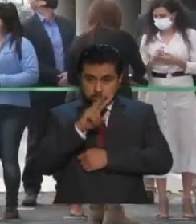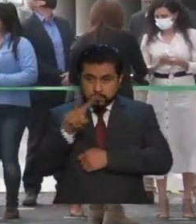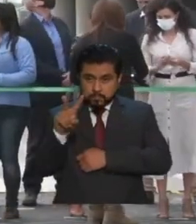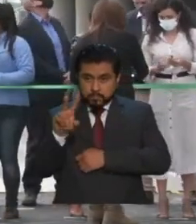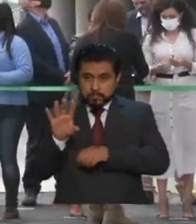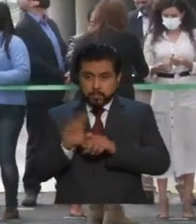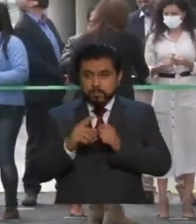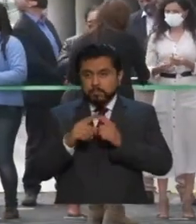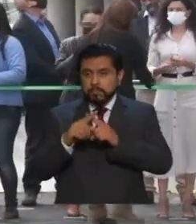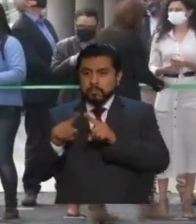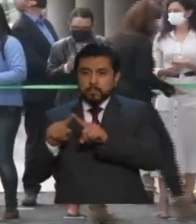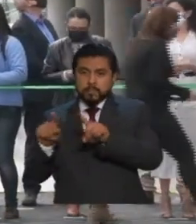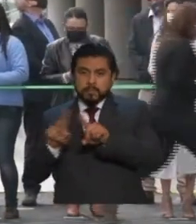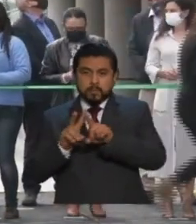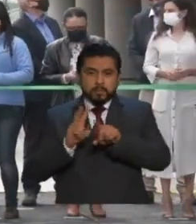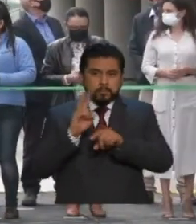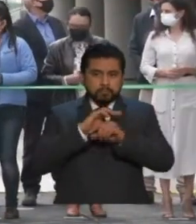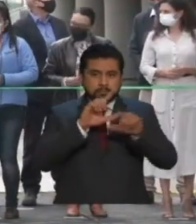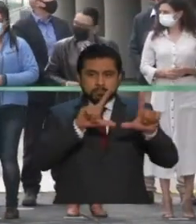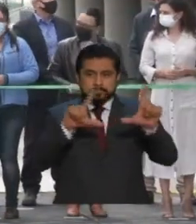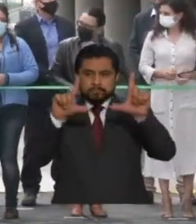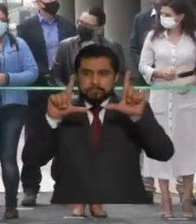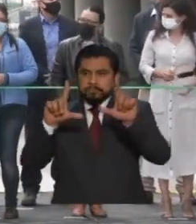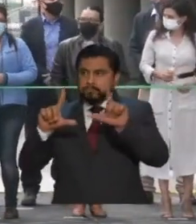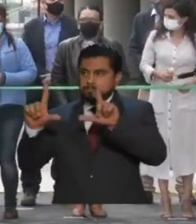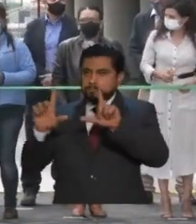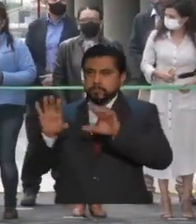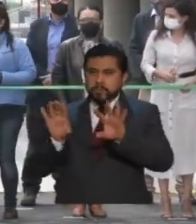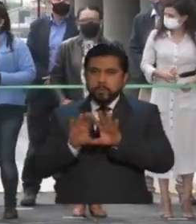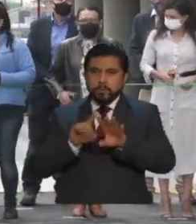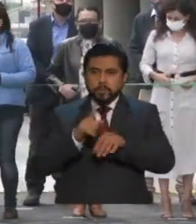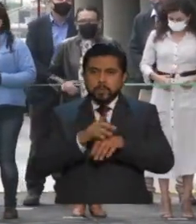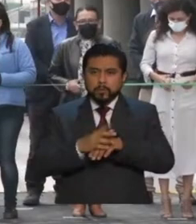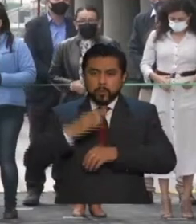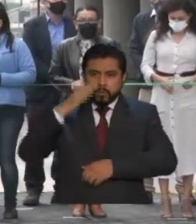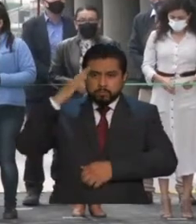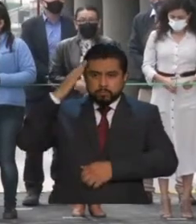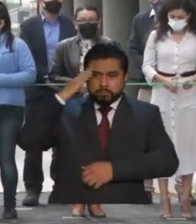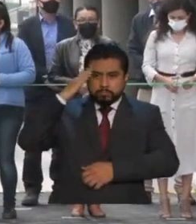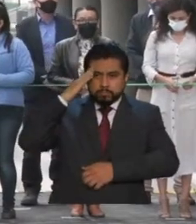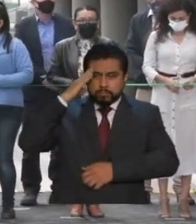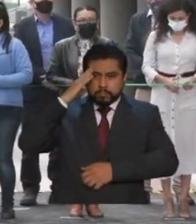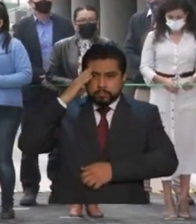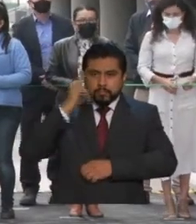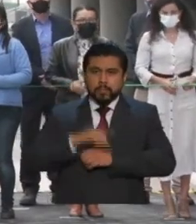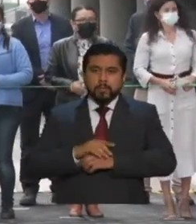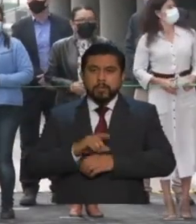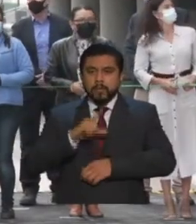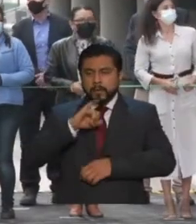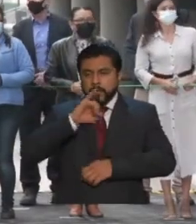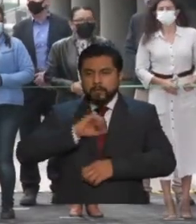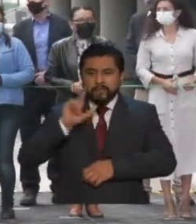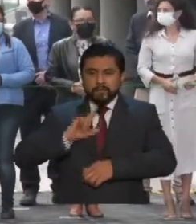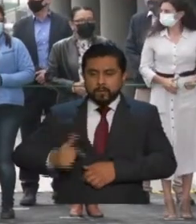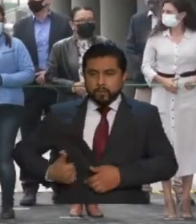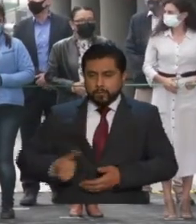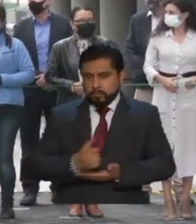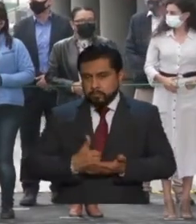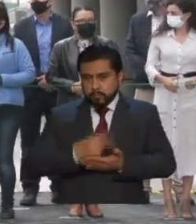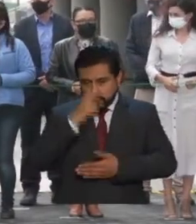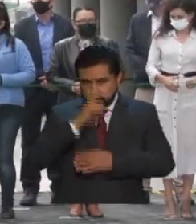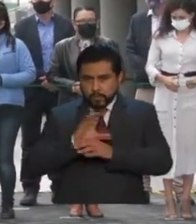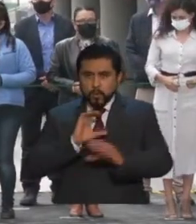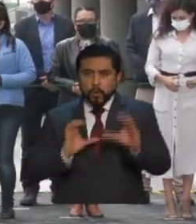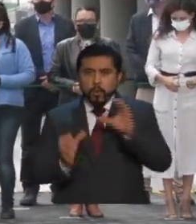las pantallas del Presidium que nuestras autoridades, encabezadas por la doctora Claudia Sheinbaum Pardo, estarán llevando en